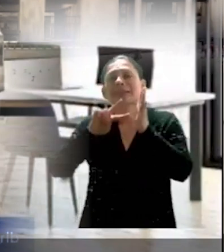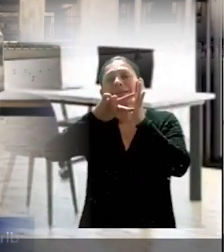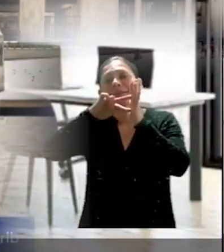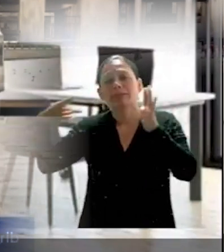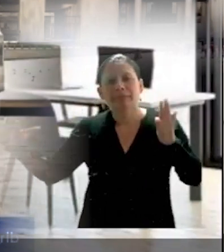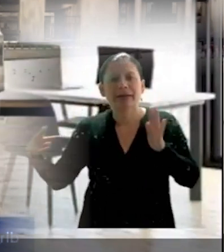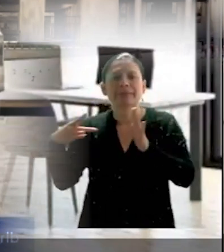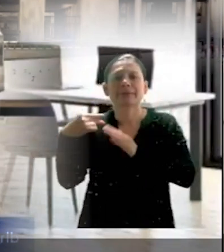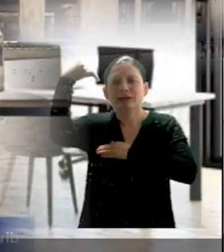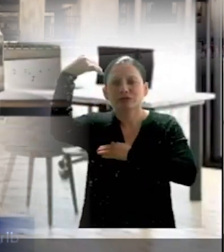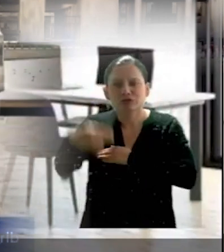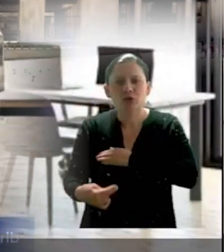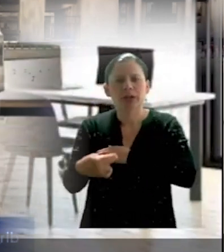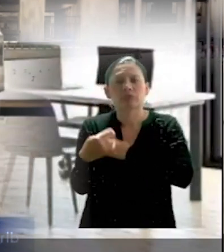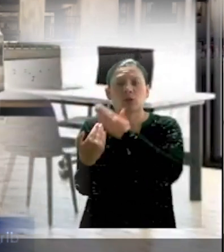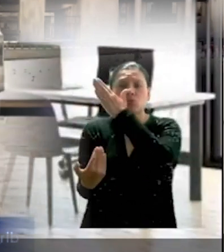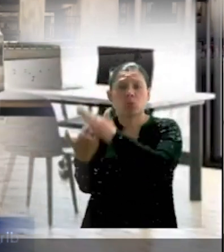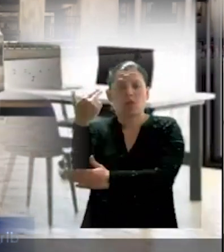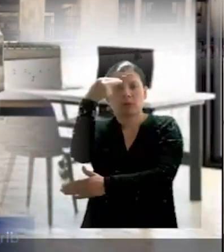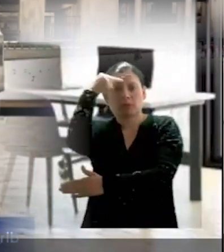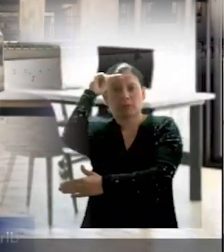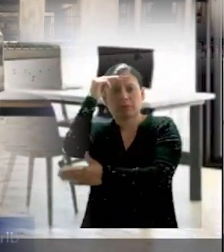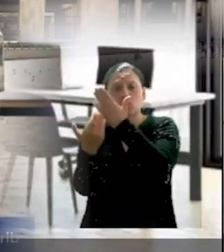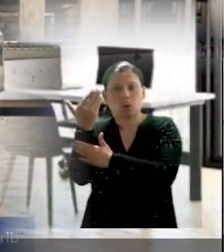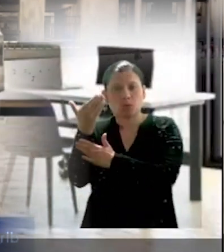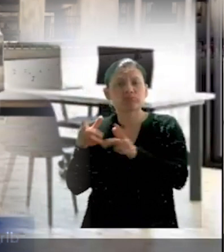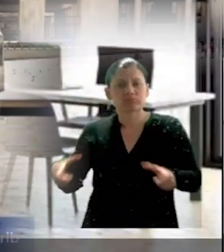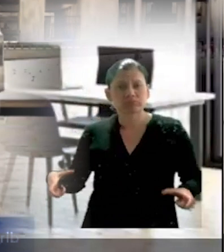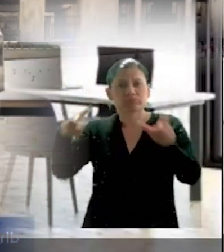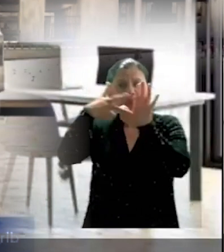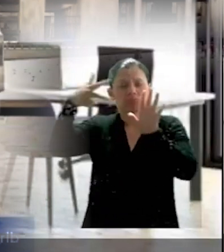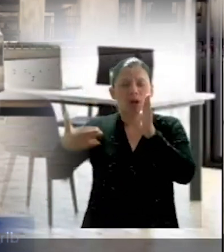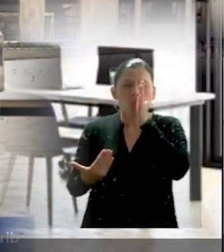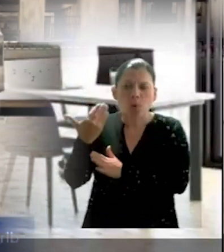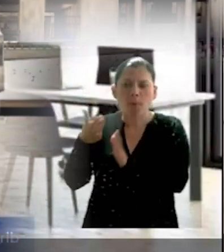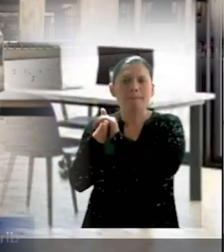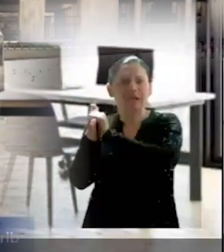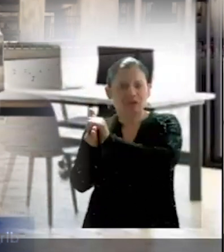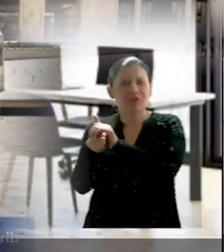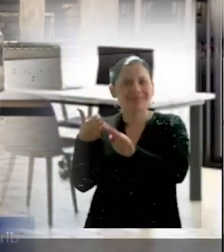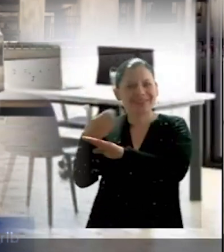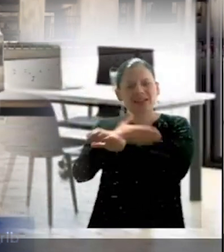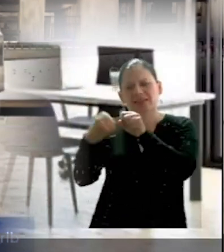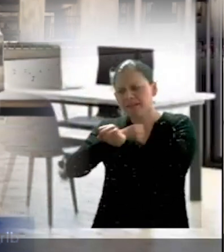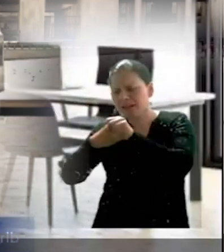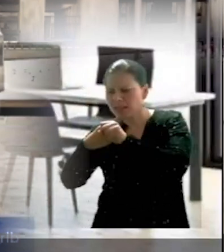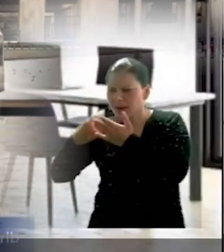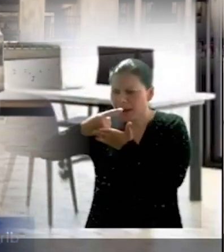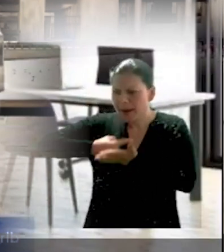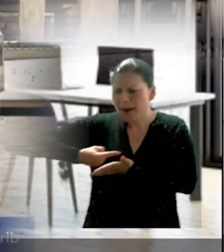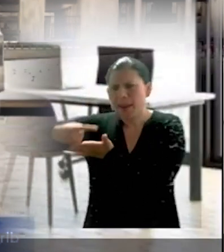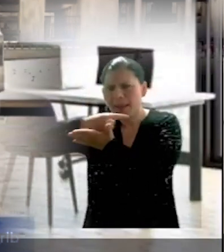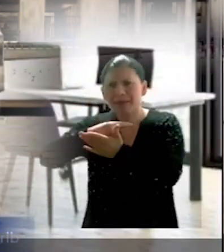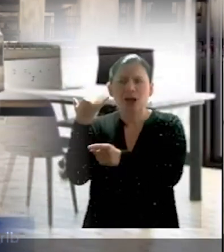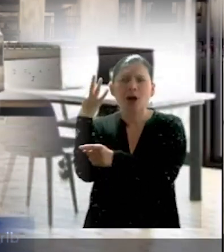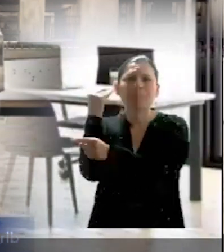métodos y los introdujo. Yo que también tuve la suerte de trabajar en la Corte mucho tiempo y de la mano soy yo también ahí en la Corte,